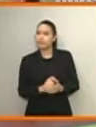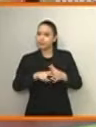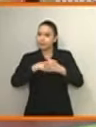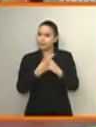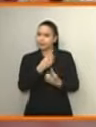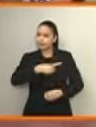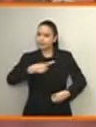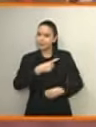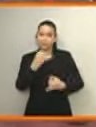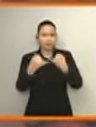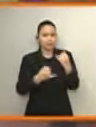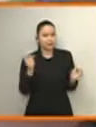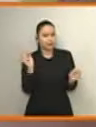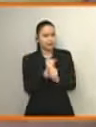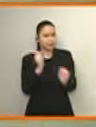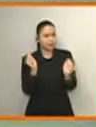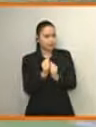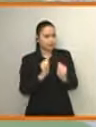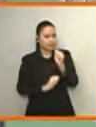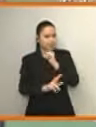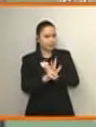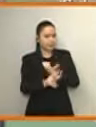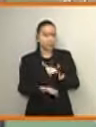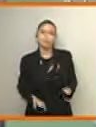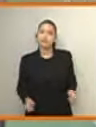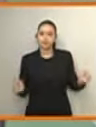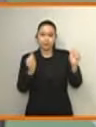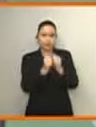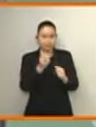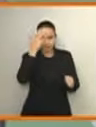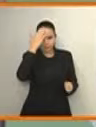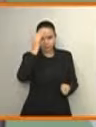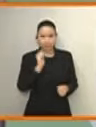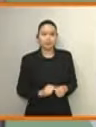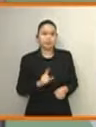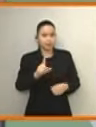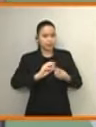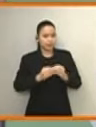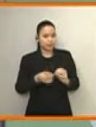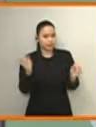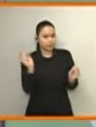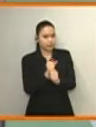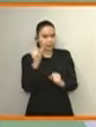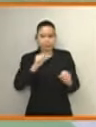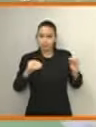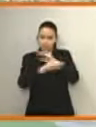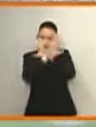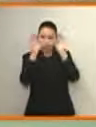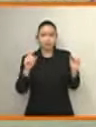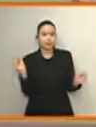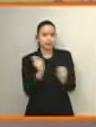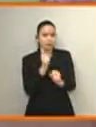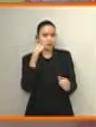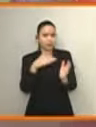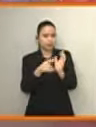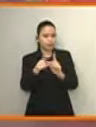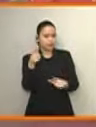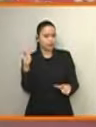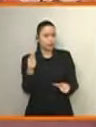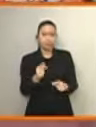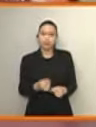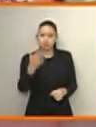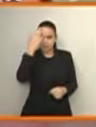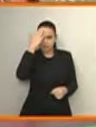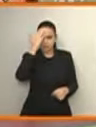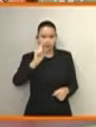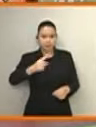Comenzamos la diversión pegando y ganando junto a Pega 3. Acompáñame a conocer los números afortunados para esta mañana y así ganar hasta 100.000 lempiras.